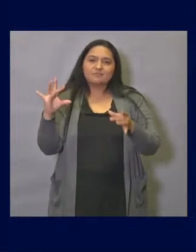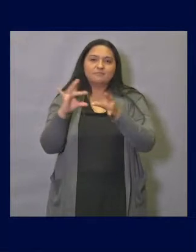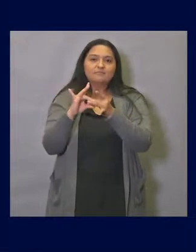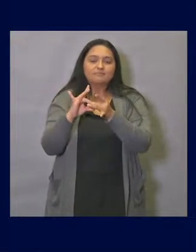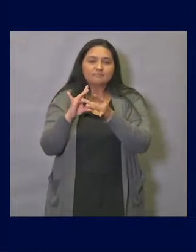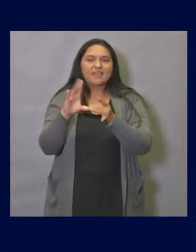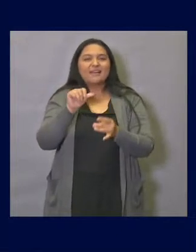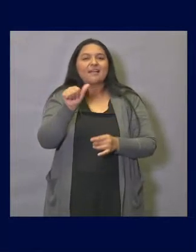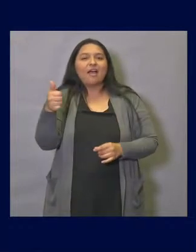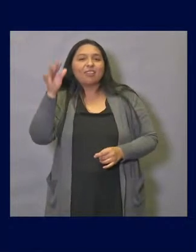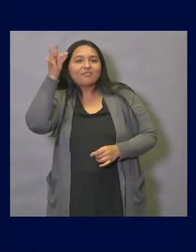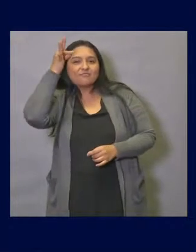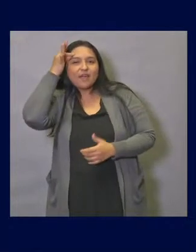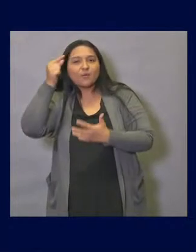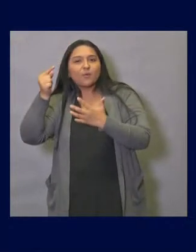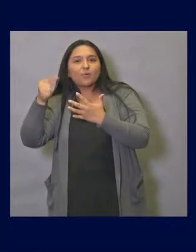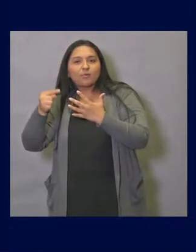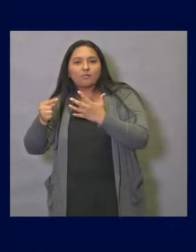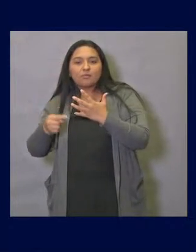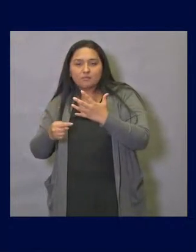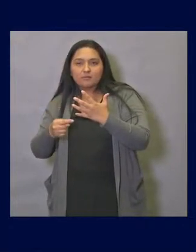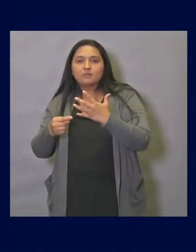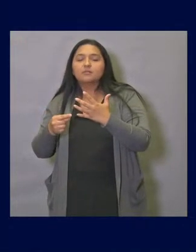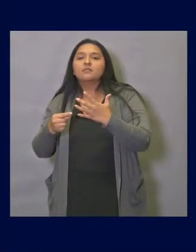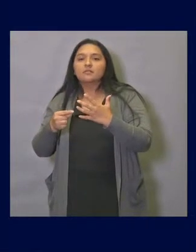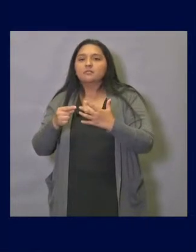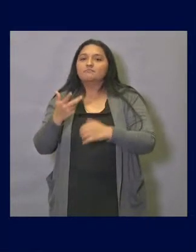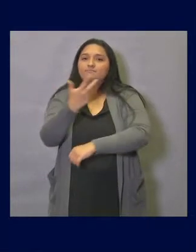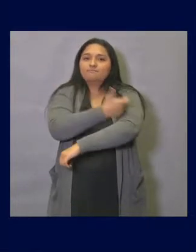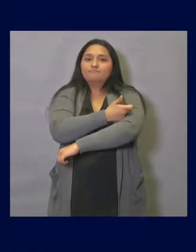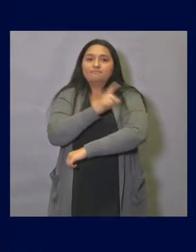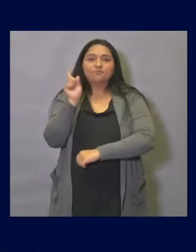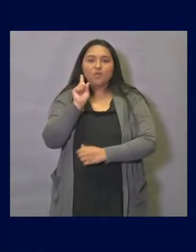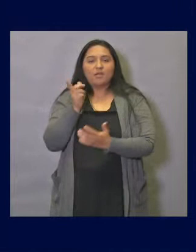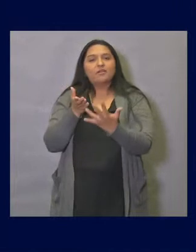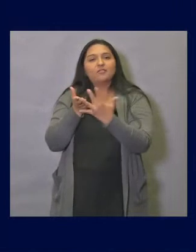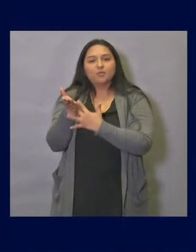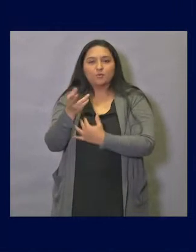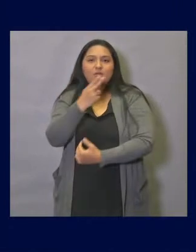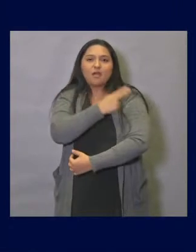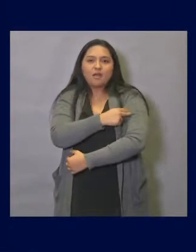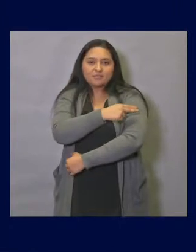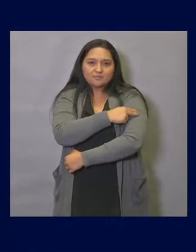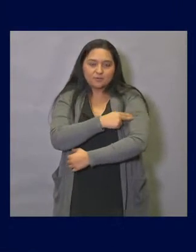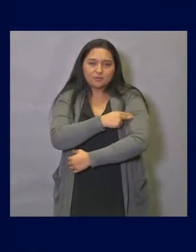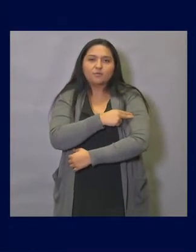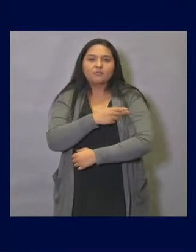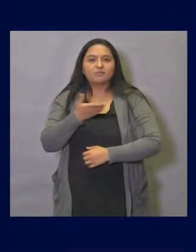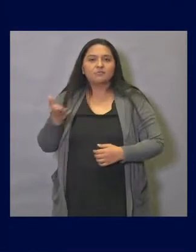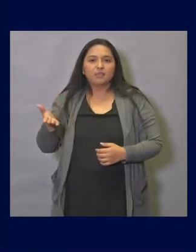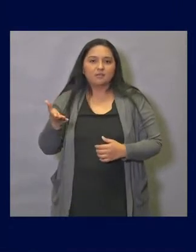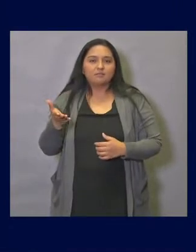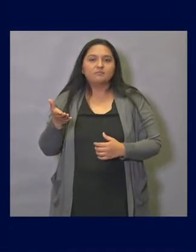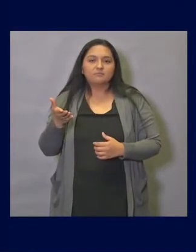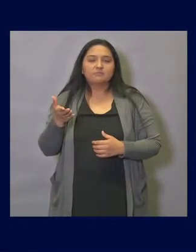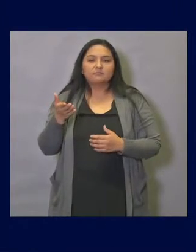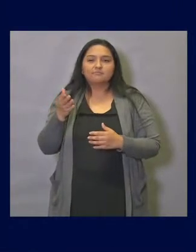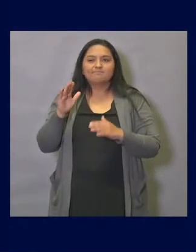entidades federales se están asociando con hospitales locales de los veteranos para recibir vacunas asignadas a nivel